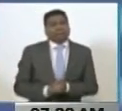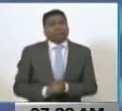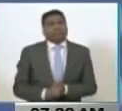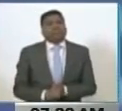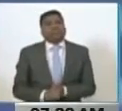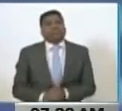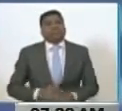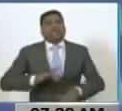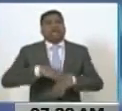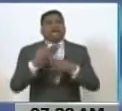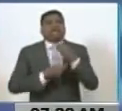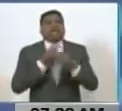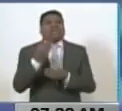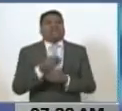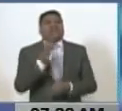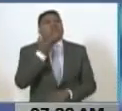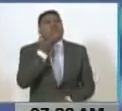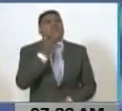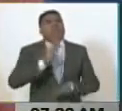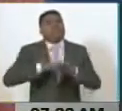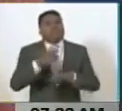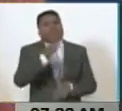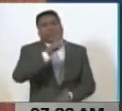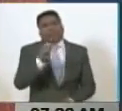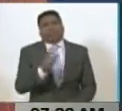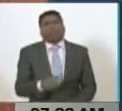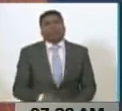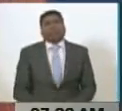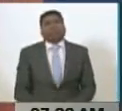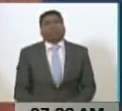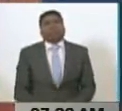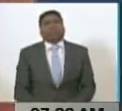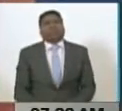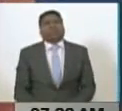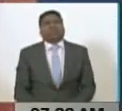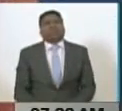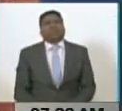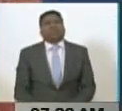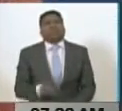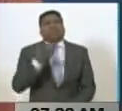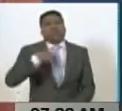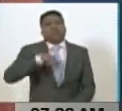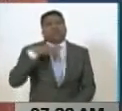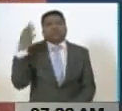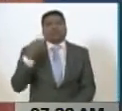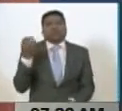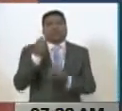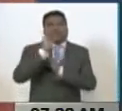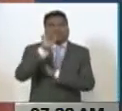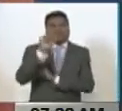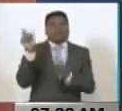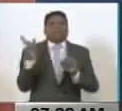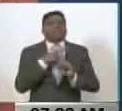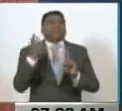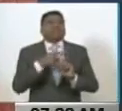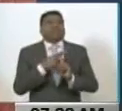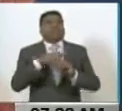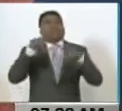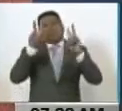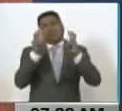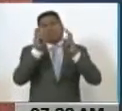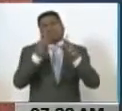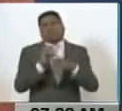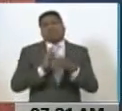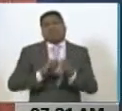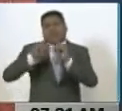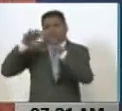Porque ciertamente hay personas que se han visto afectadas. Bueno, bajo esa percepción nosotros siempre hemos defendido, en primer lugar, que el tema del abandono no